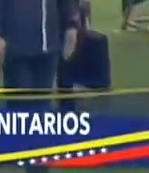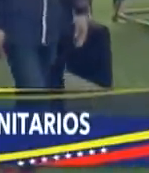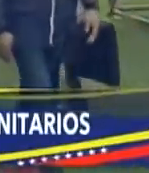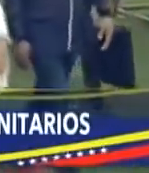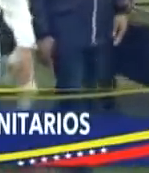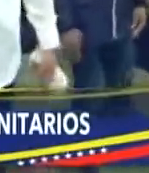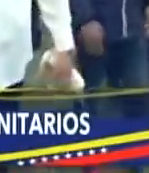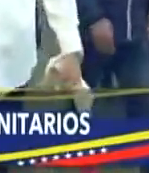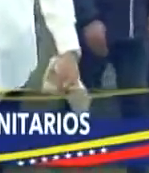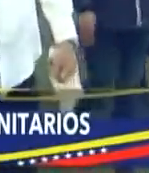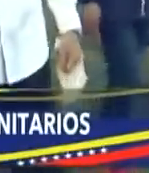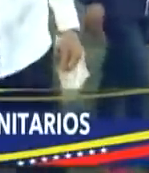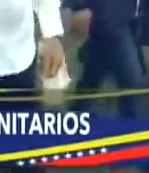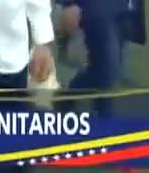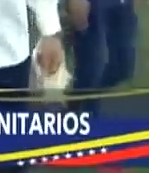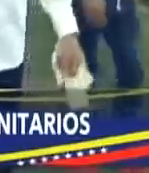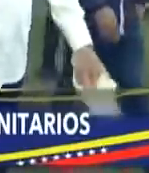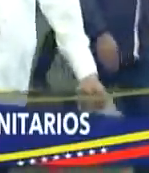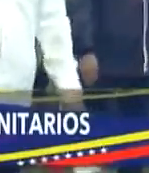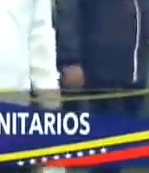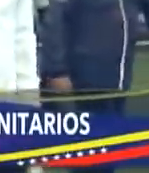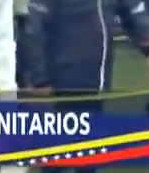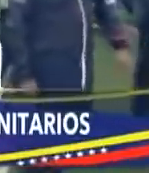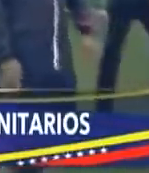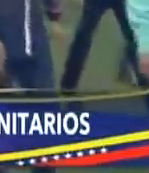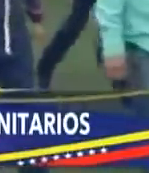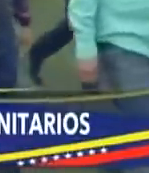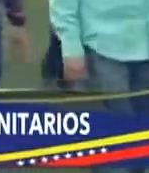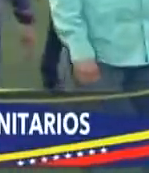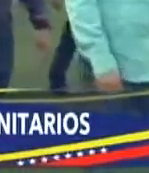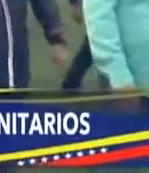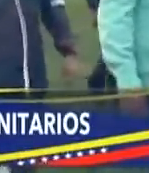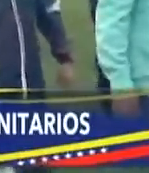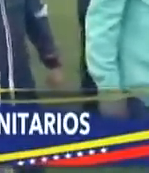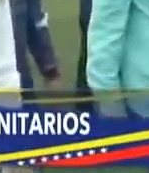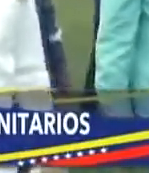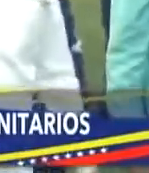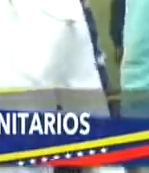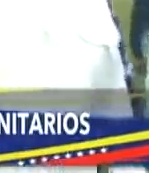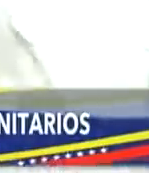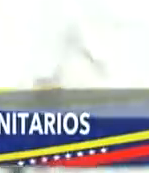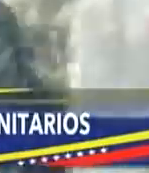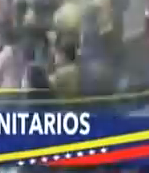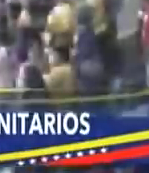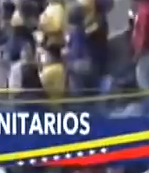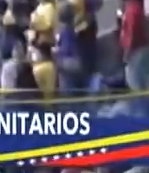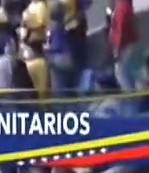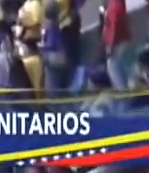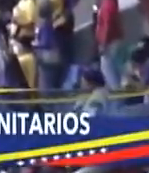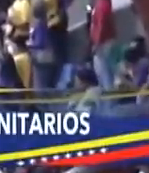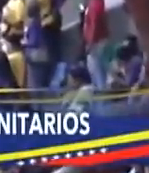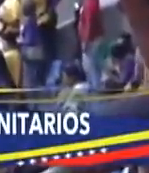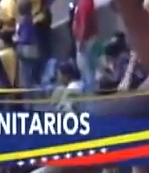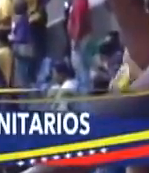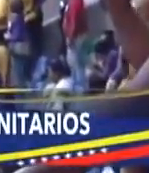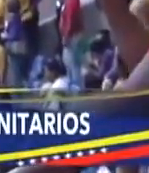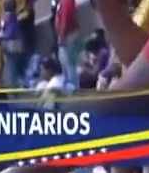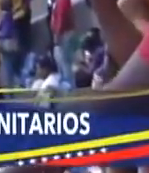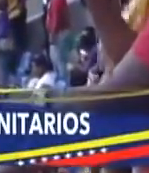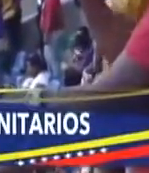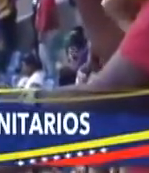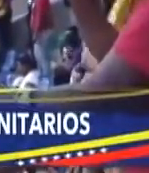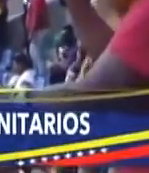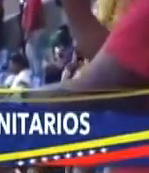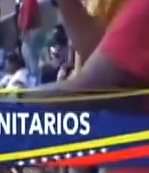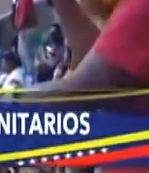gobierno bolivariano, el gobierno regional, con el gobernador José Alejandro Terán, así como también con todo el poder